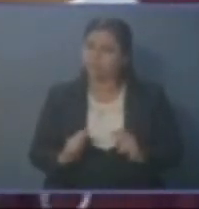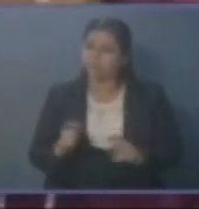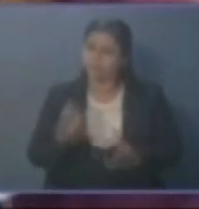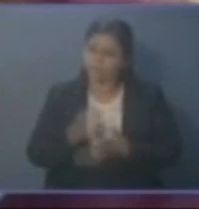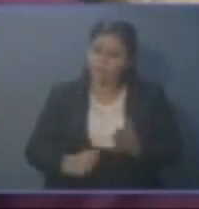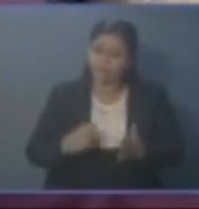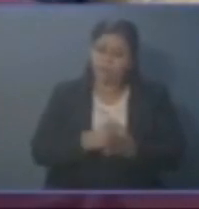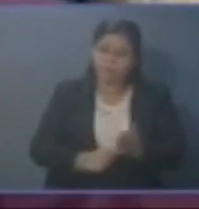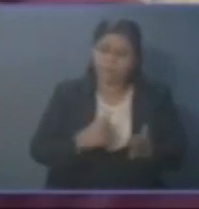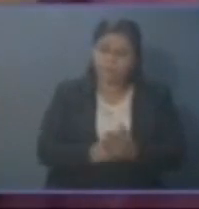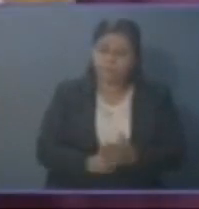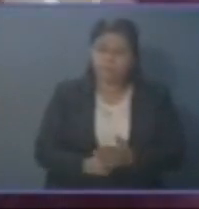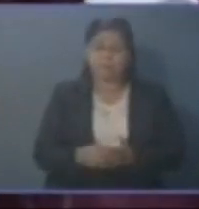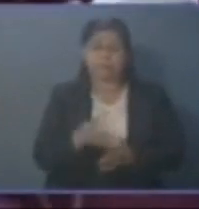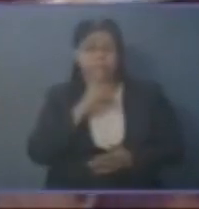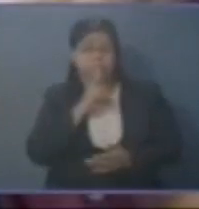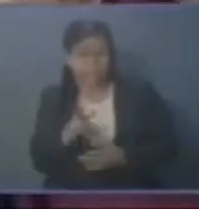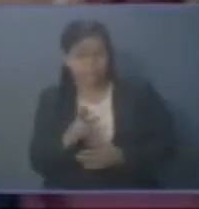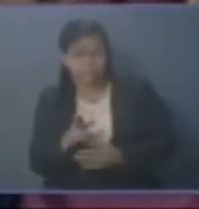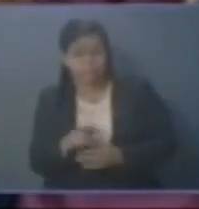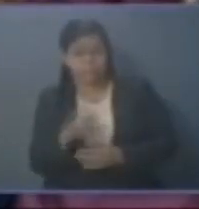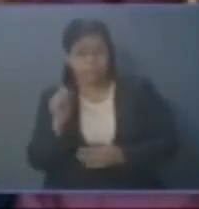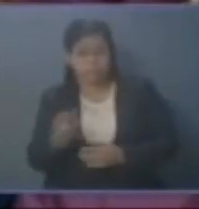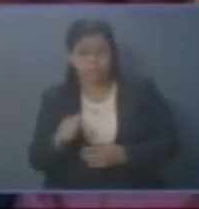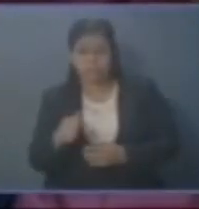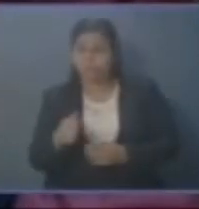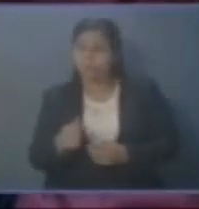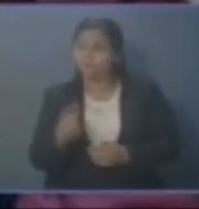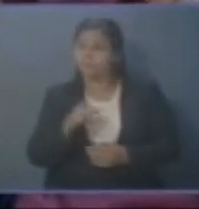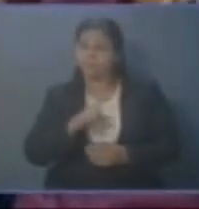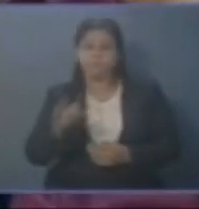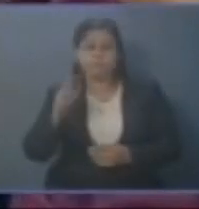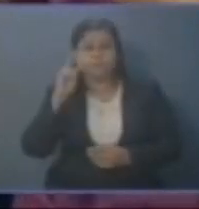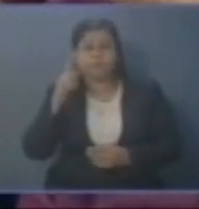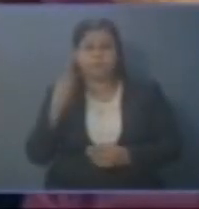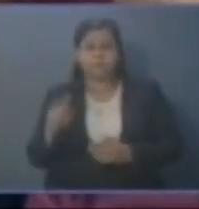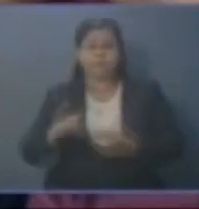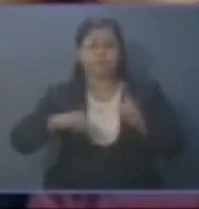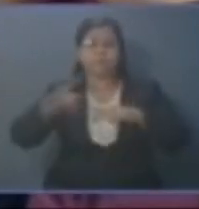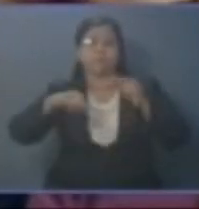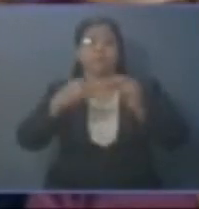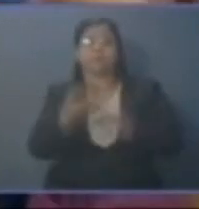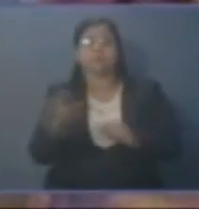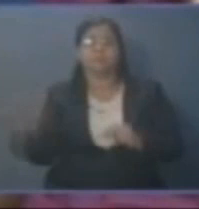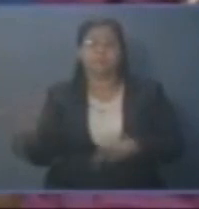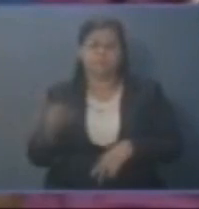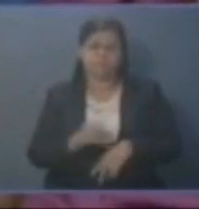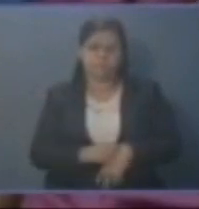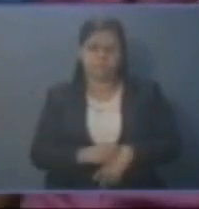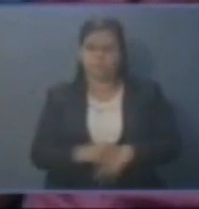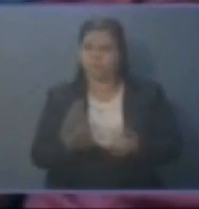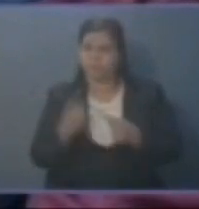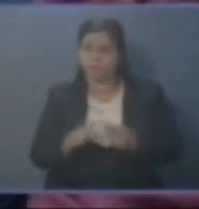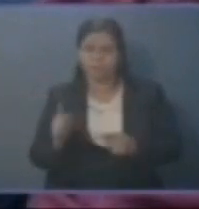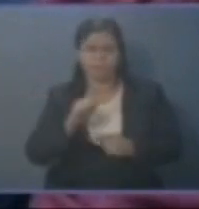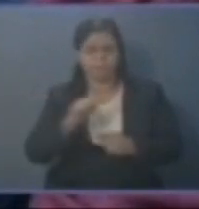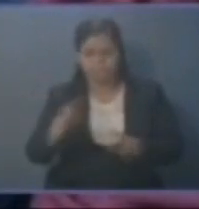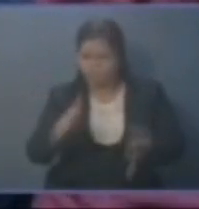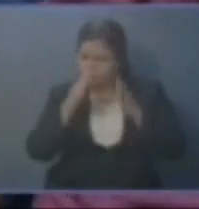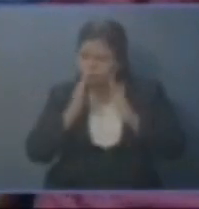la respuesta de medicina de desastres no es a través de construir cosas de largo plazo, porque ese no es el